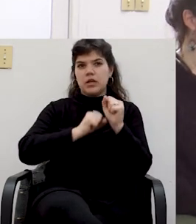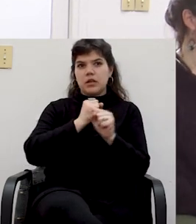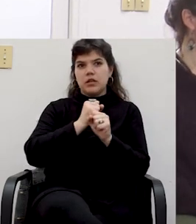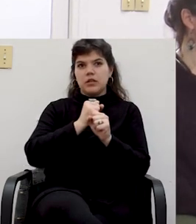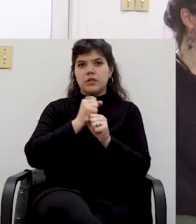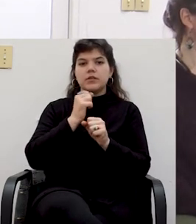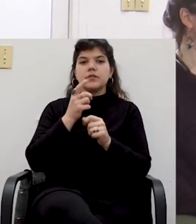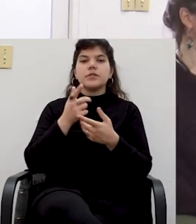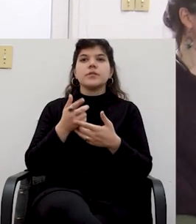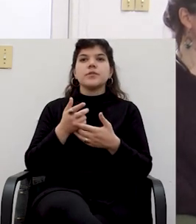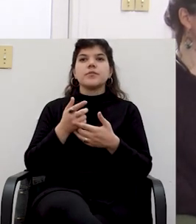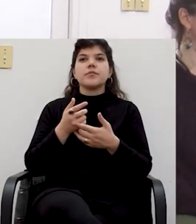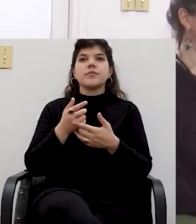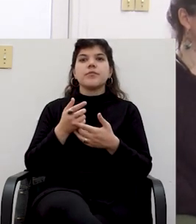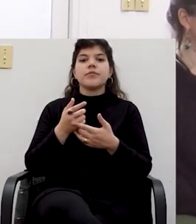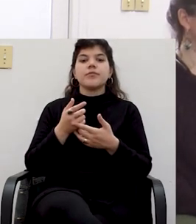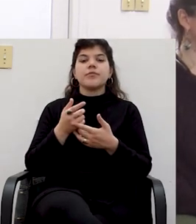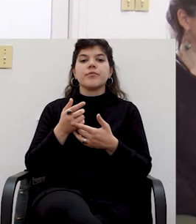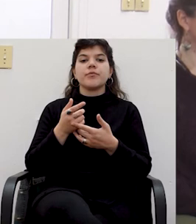Tirala. Perfecto.